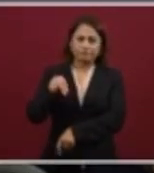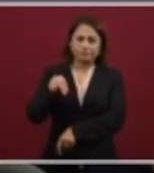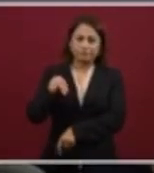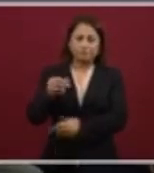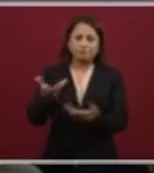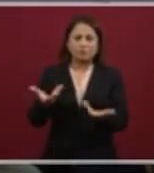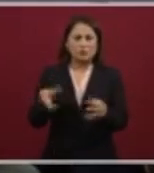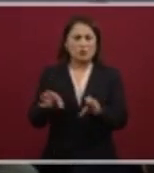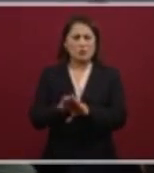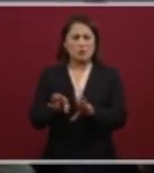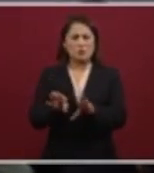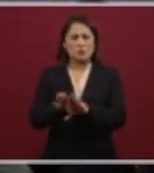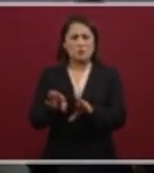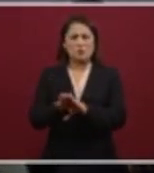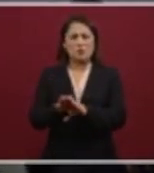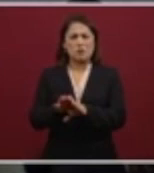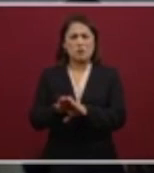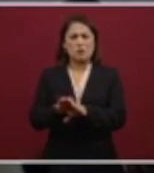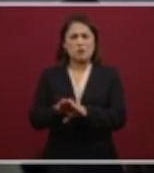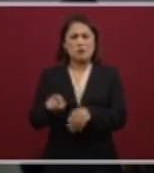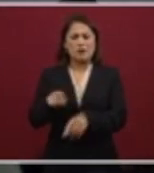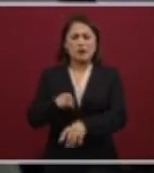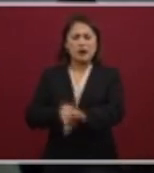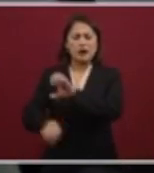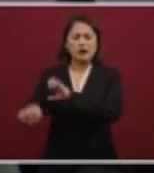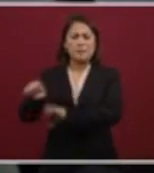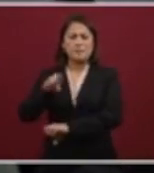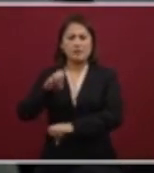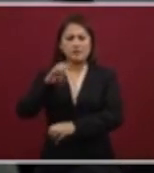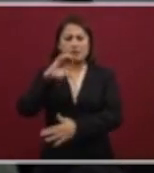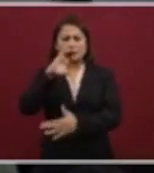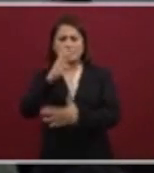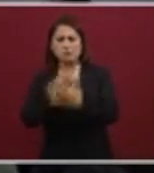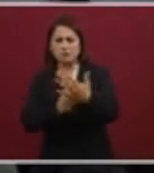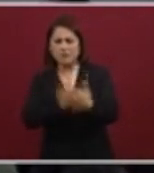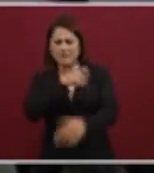dominando con contratos leoninos